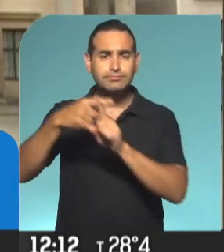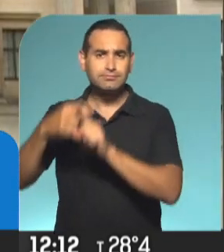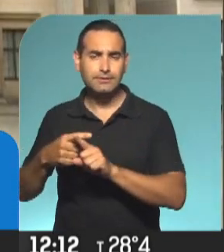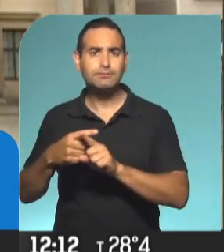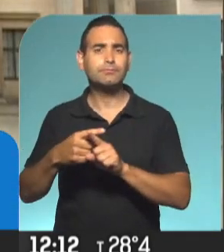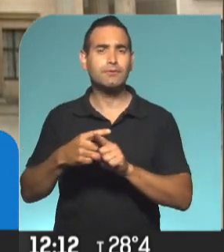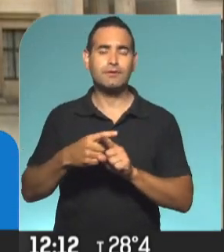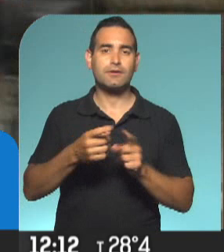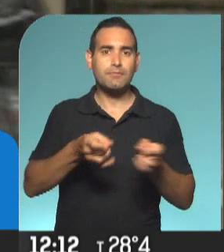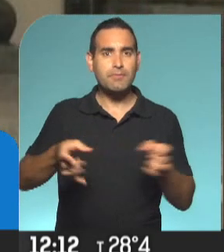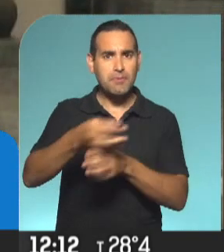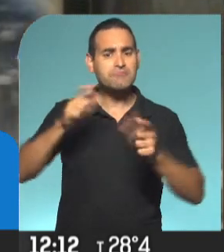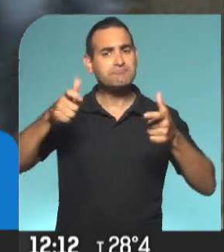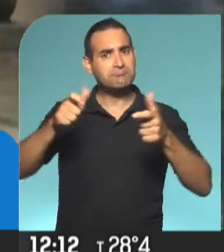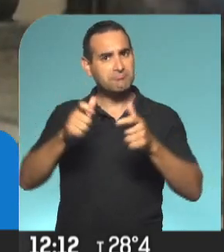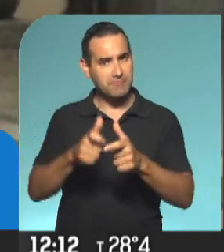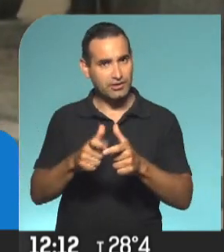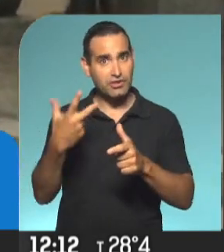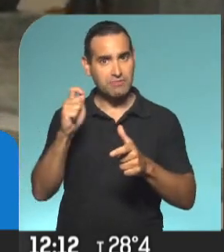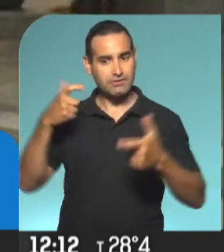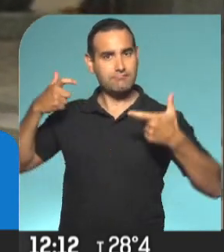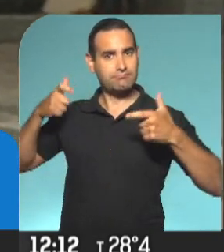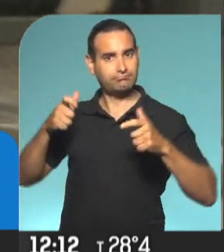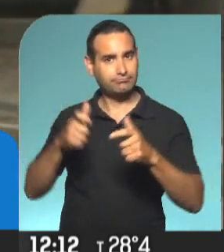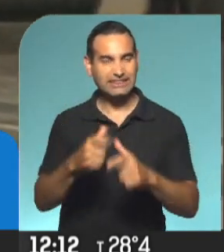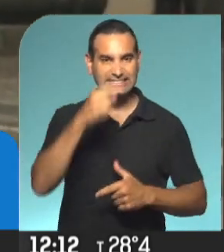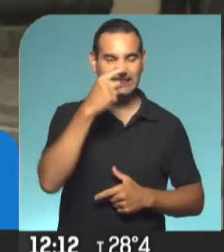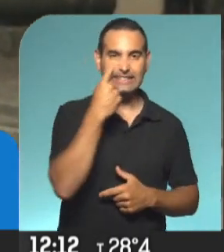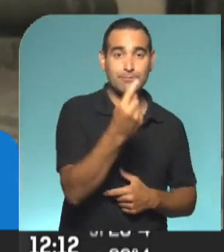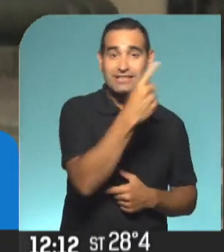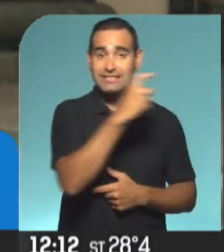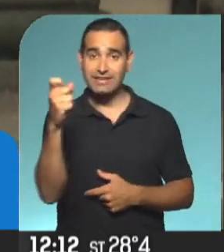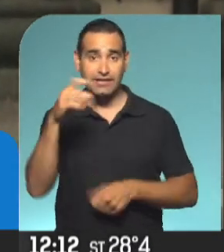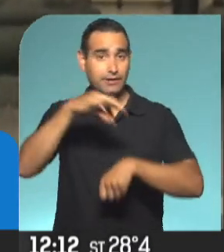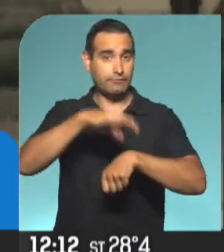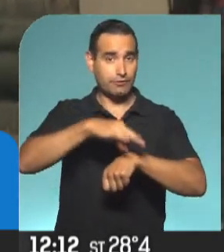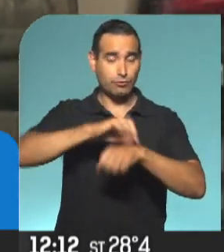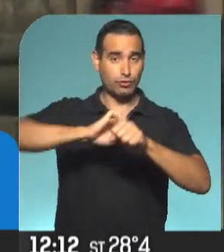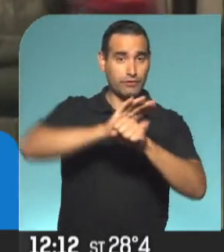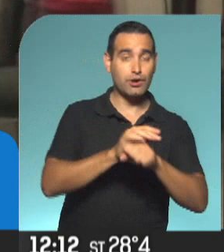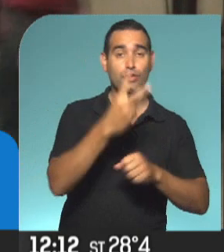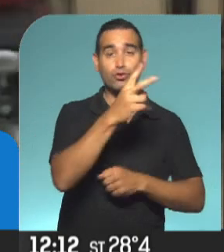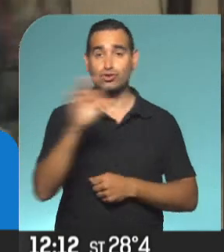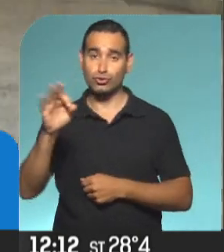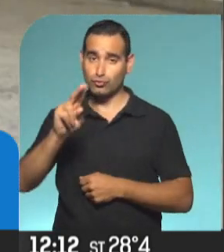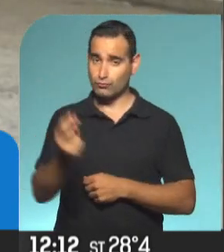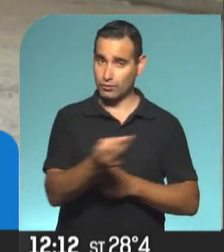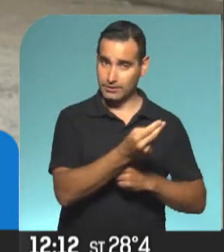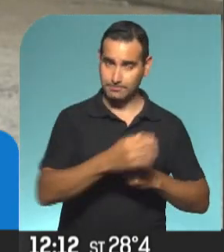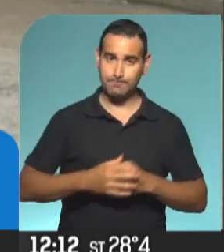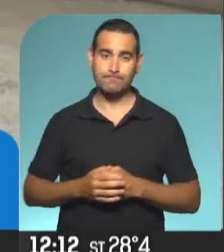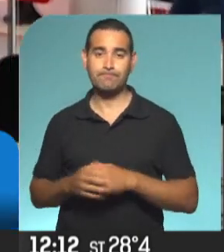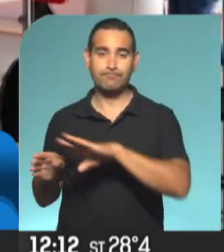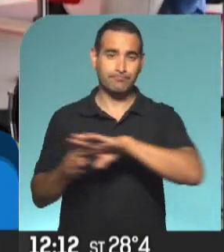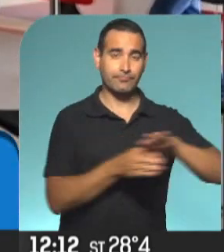cifra diaria más baja de contagios en 3 meses, con 7.100 casos positivos y 200 muertes.